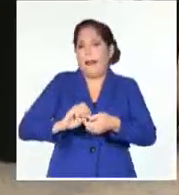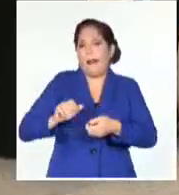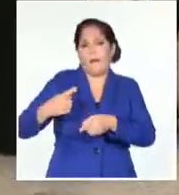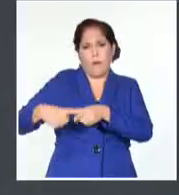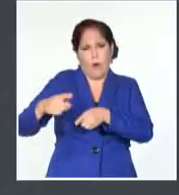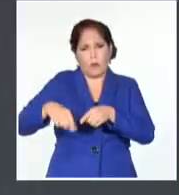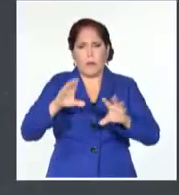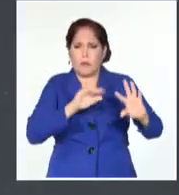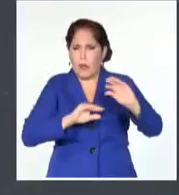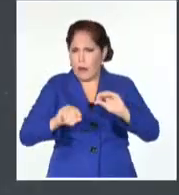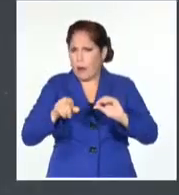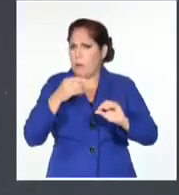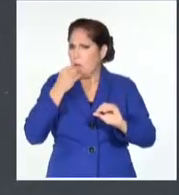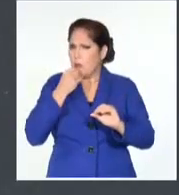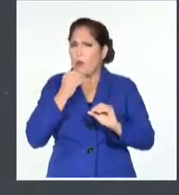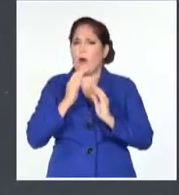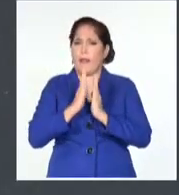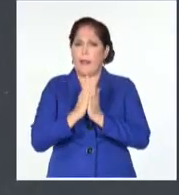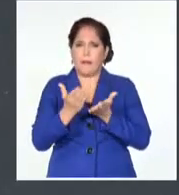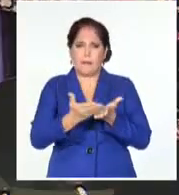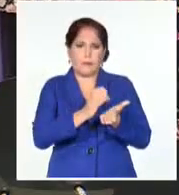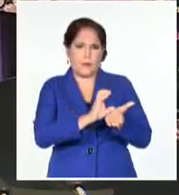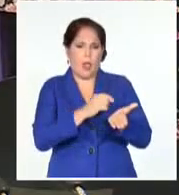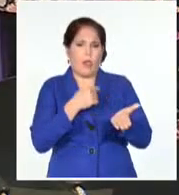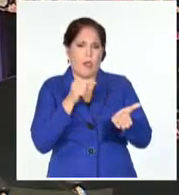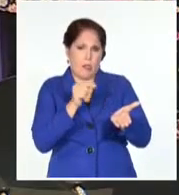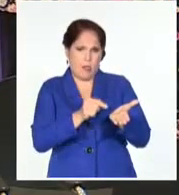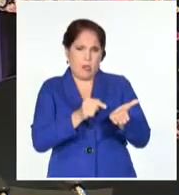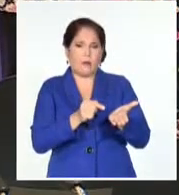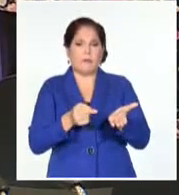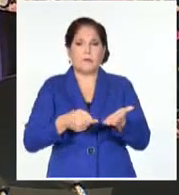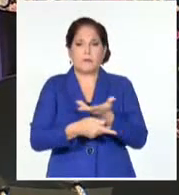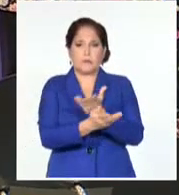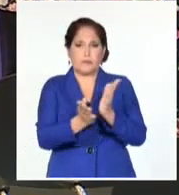en torno a la Biblia. Este es Lilian González, Canal Cubano de Noticias.